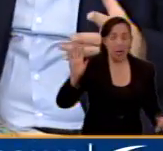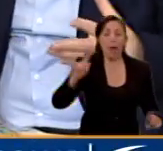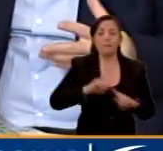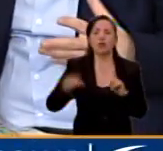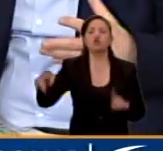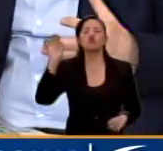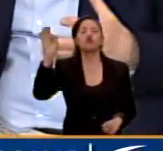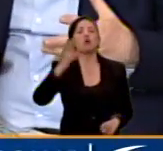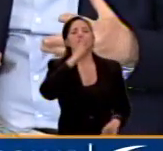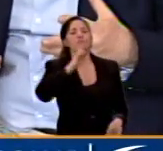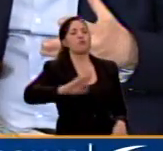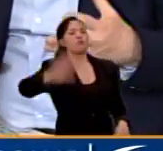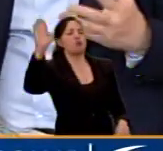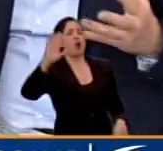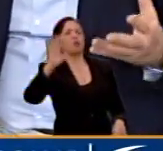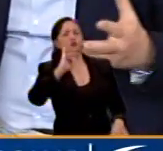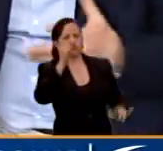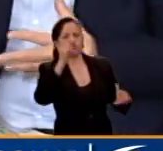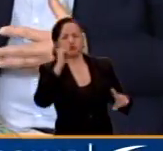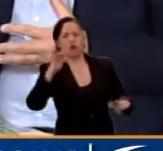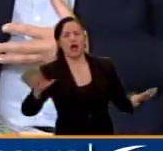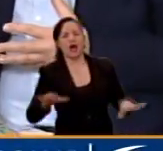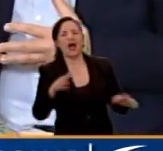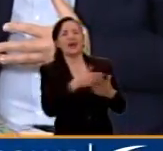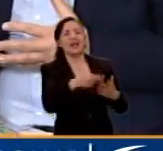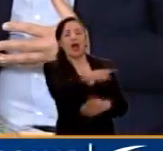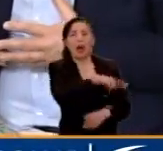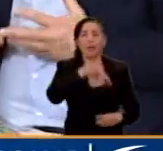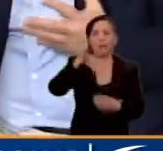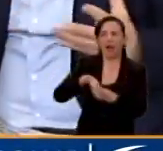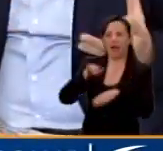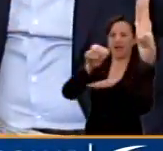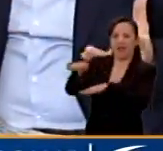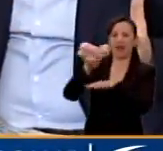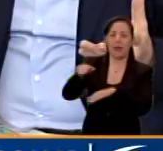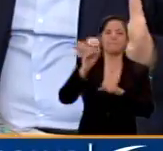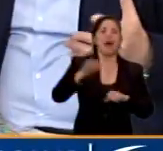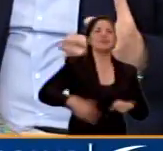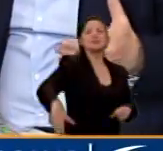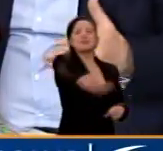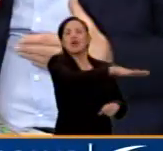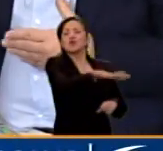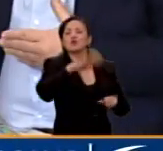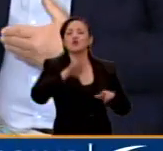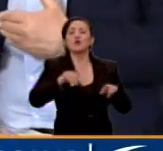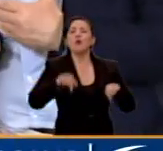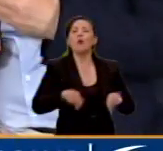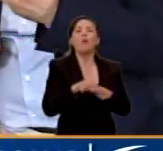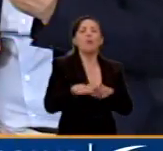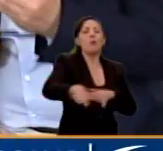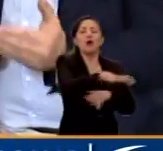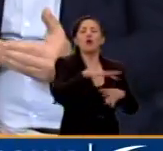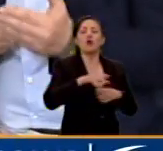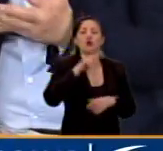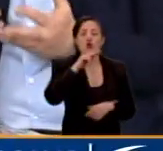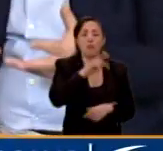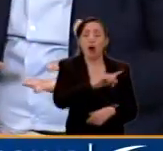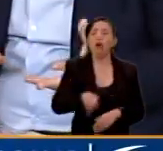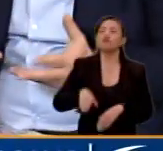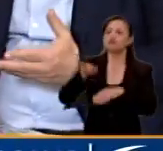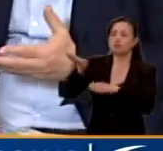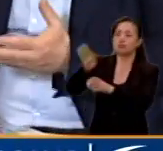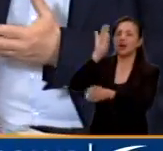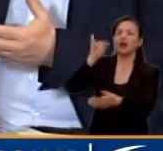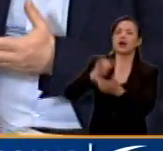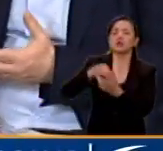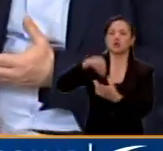electorales a sus electores, sobre todo al pueblo de Roma. Era elegido para cuestor y senador de